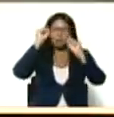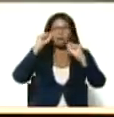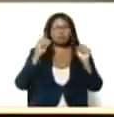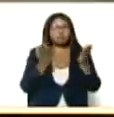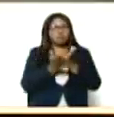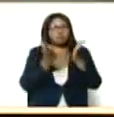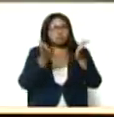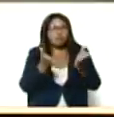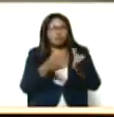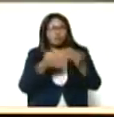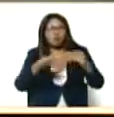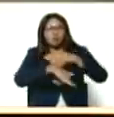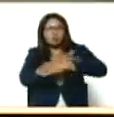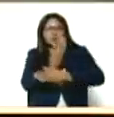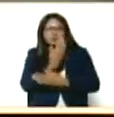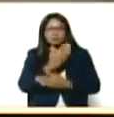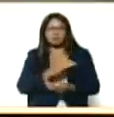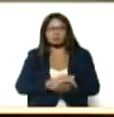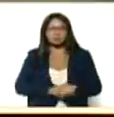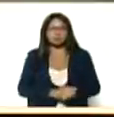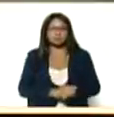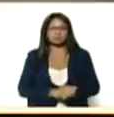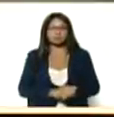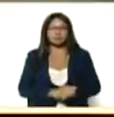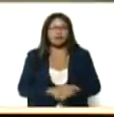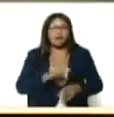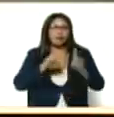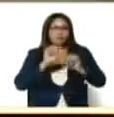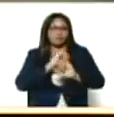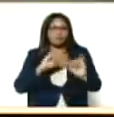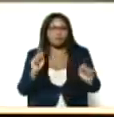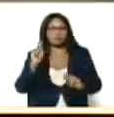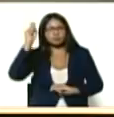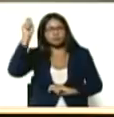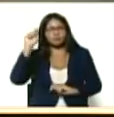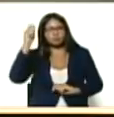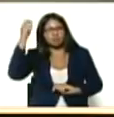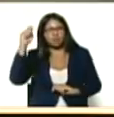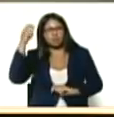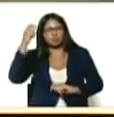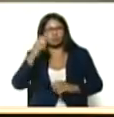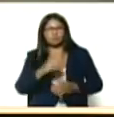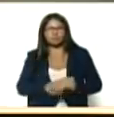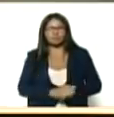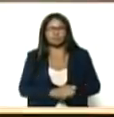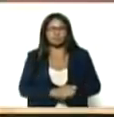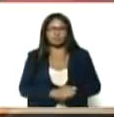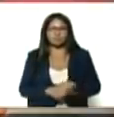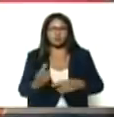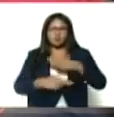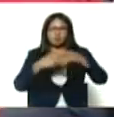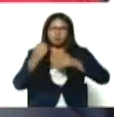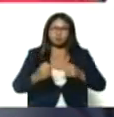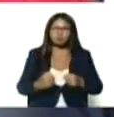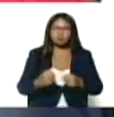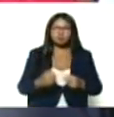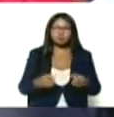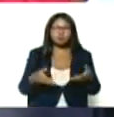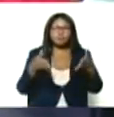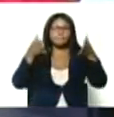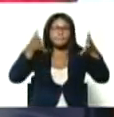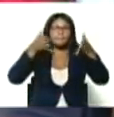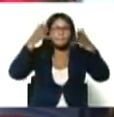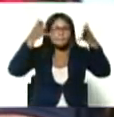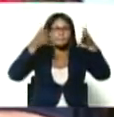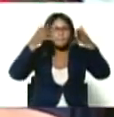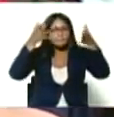estudiando todos en la universidad. Algunos ya son diputados y diputadas. La revolución forja forma para